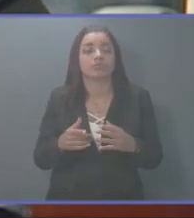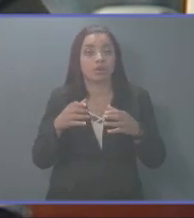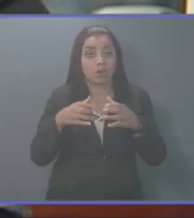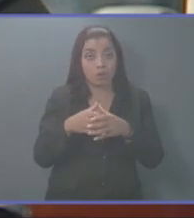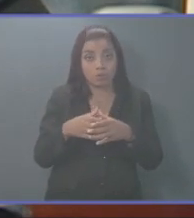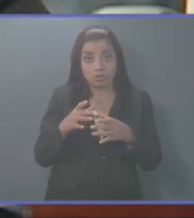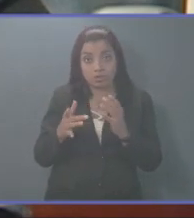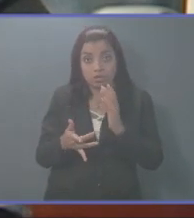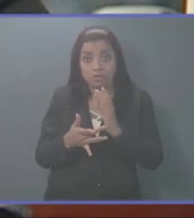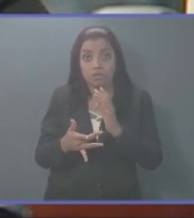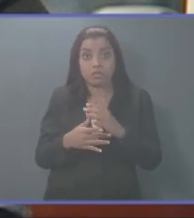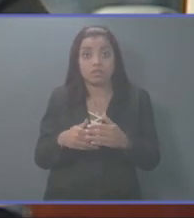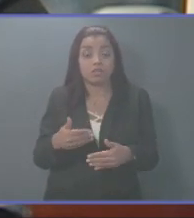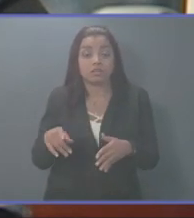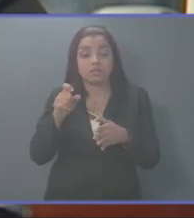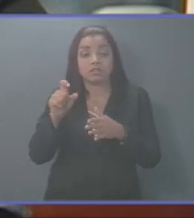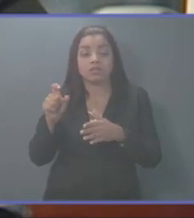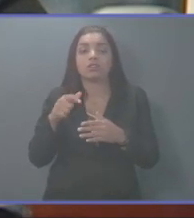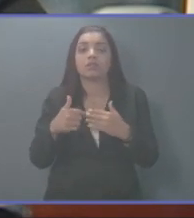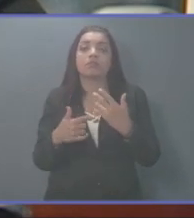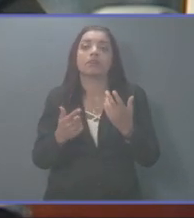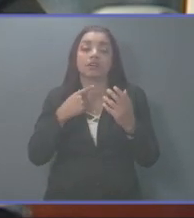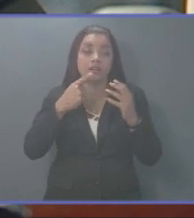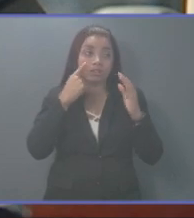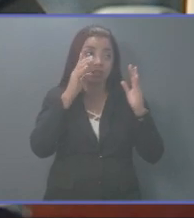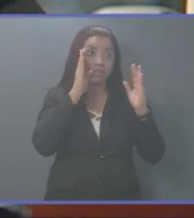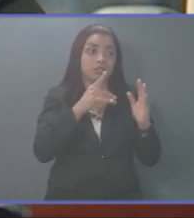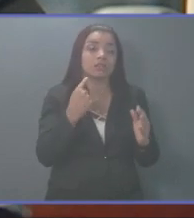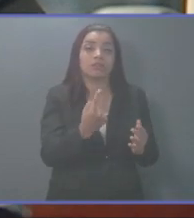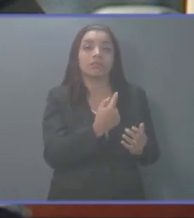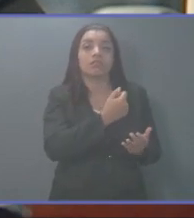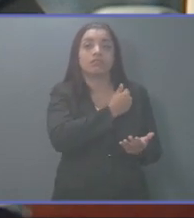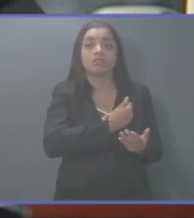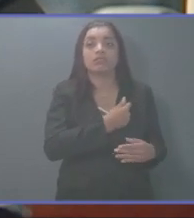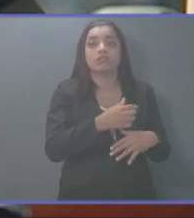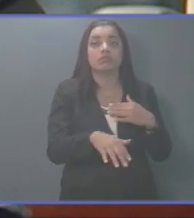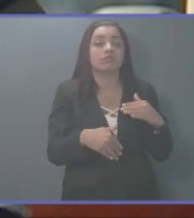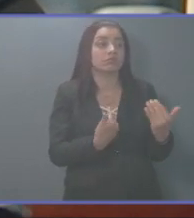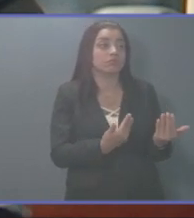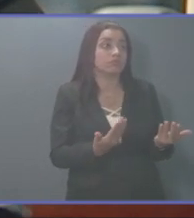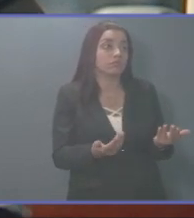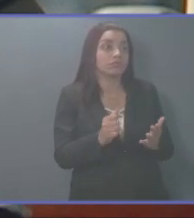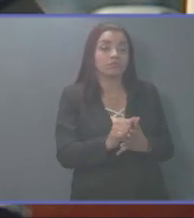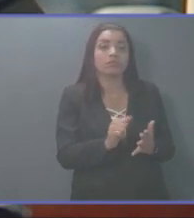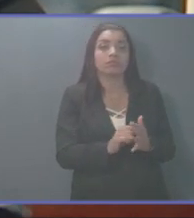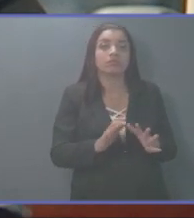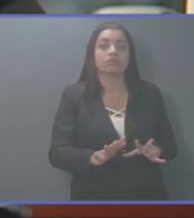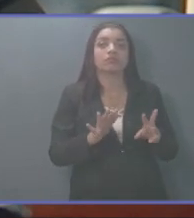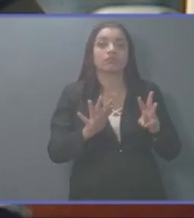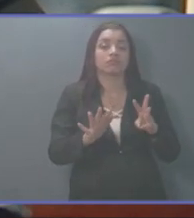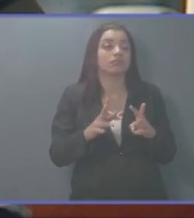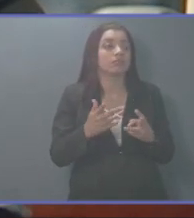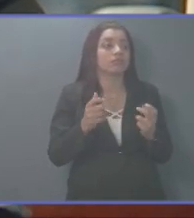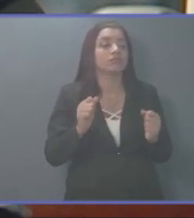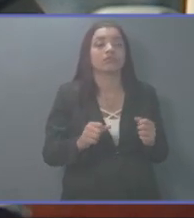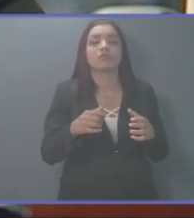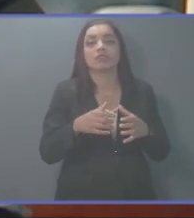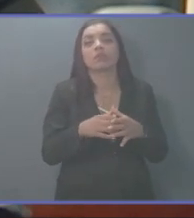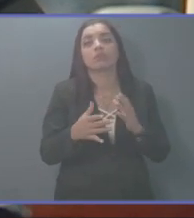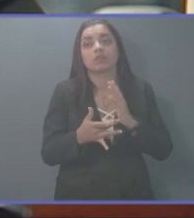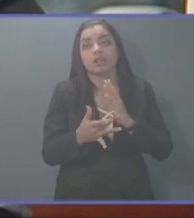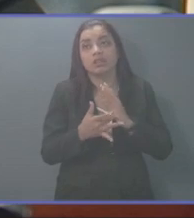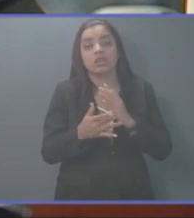Técnica Interinstitucional para la Atención y Protección de las Personas en Condición de Desplazamiento Forzado Interno. Artículo 18. Créase la Comisión